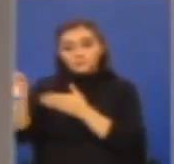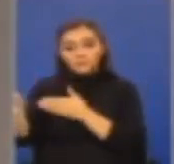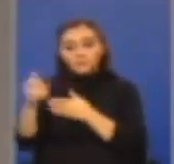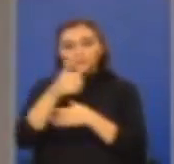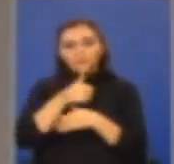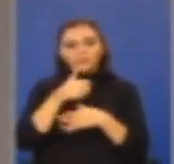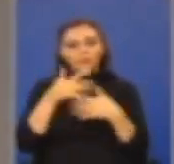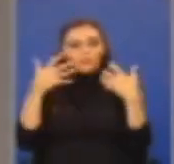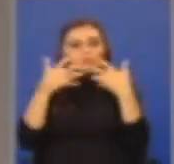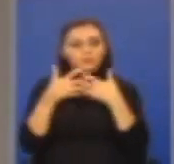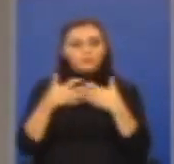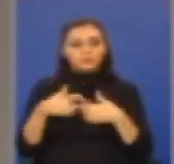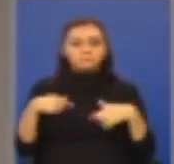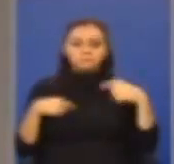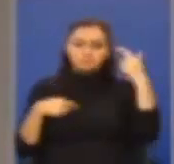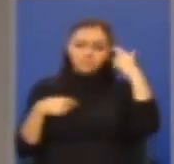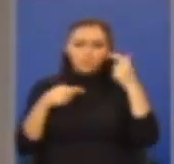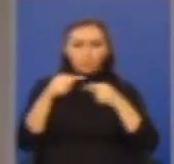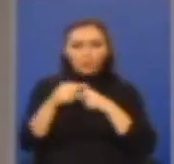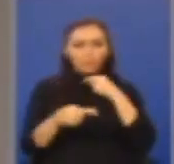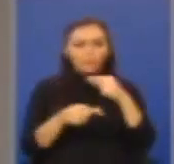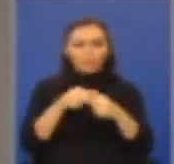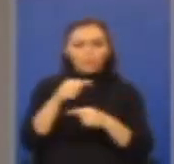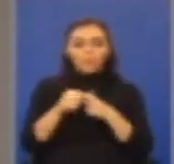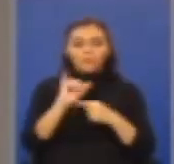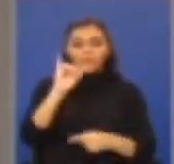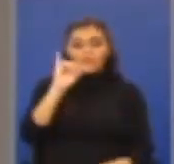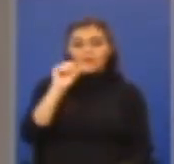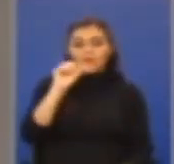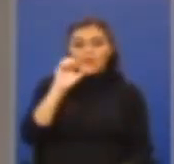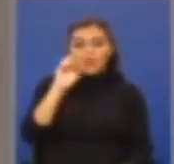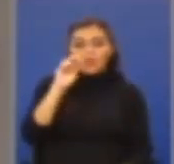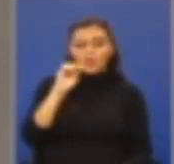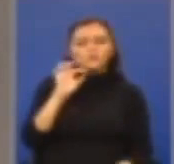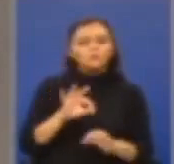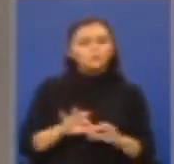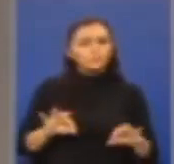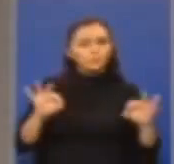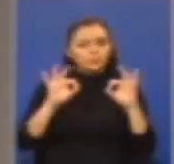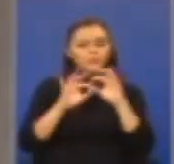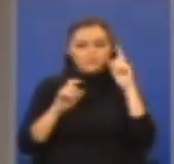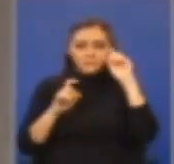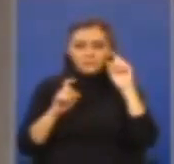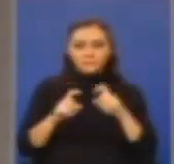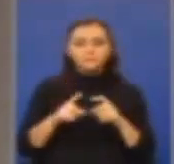privado. Pensamos que el IAE tiene que jugar un rol muy importante. Hemos creado una institución